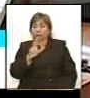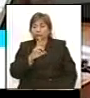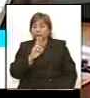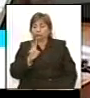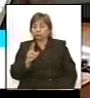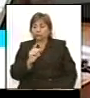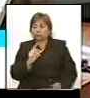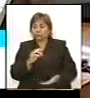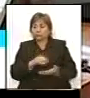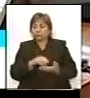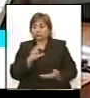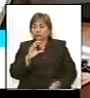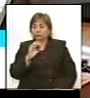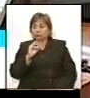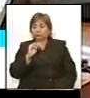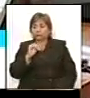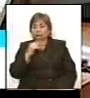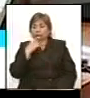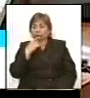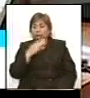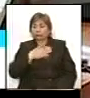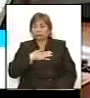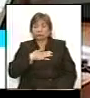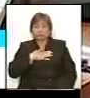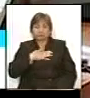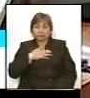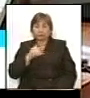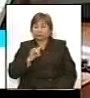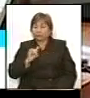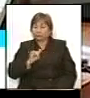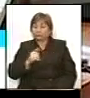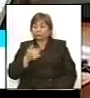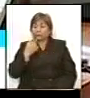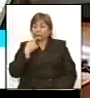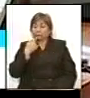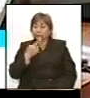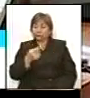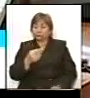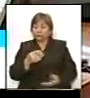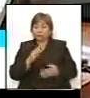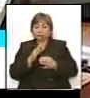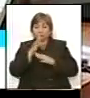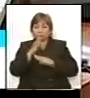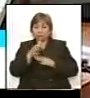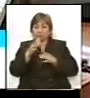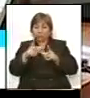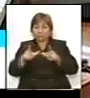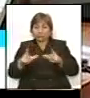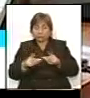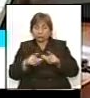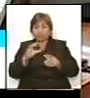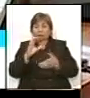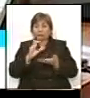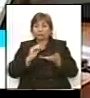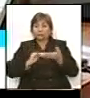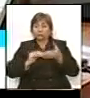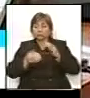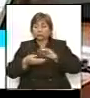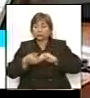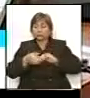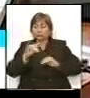tema comunal, y ese es nuestro caso, en el ámbito rural, porque las intervenciones están ubicadas en terrenos comunales que son de las